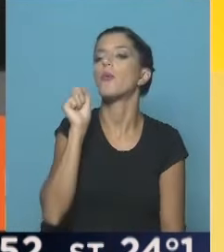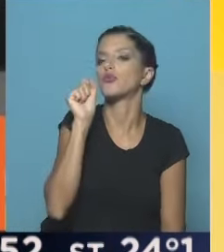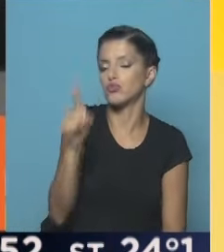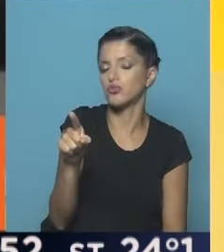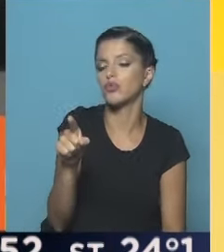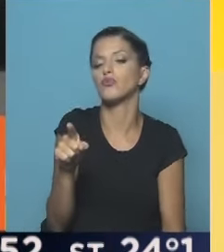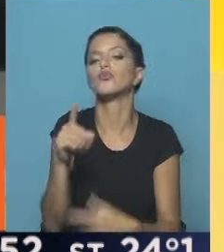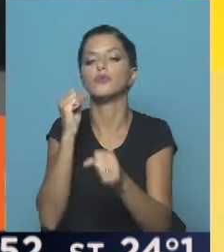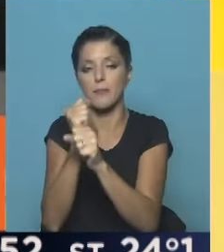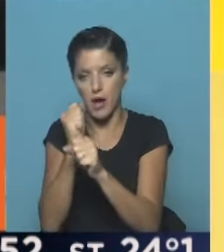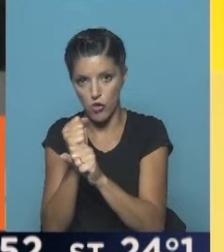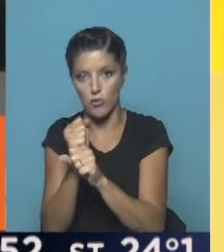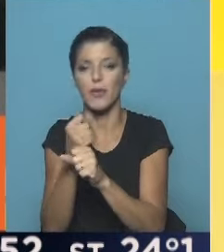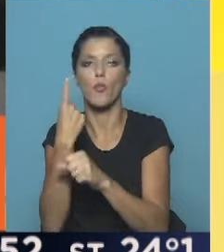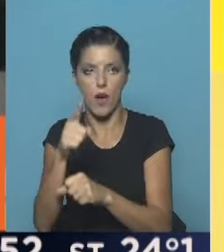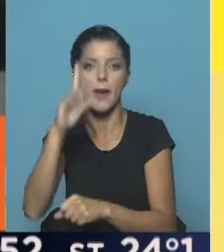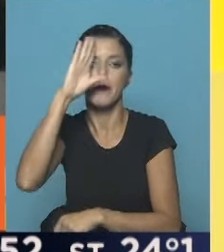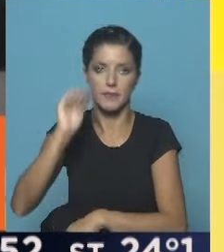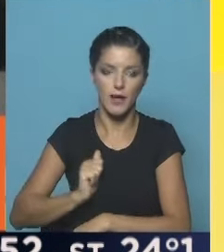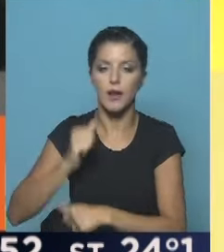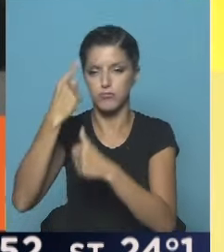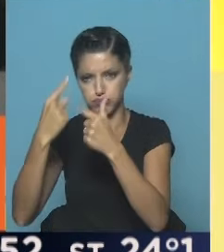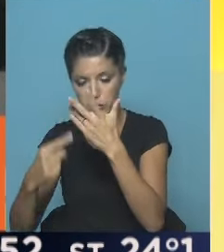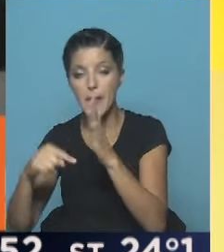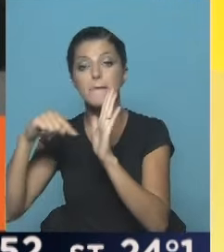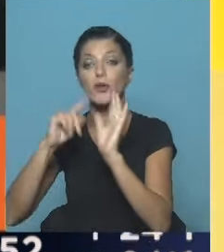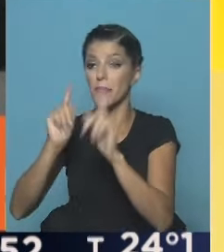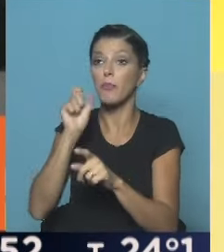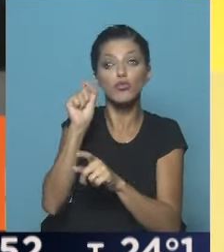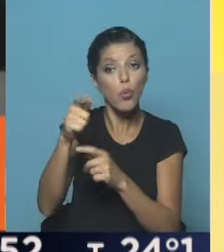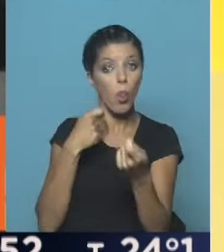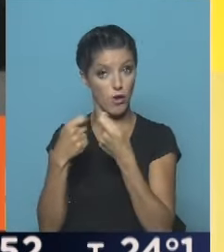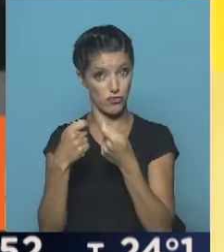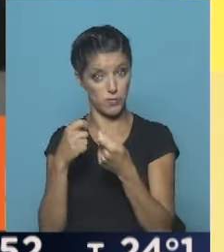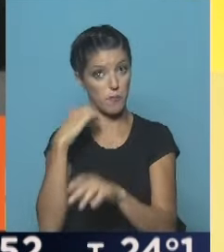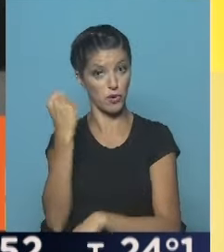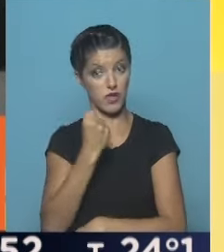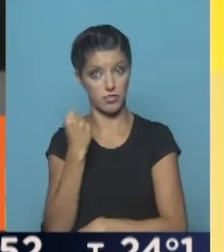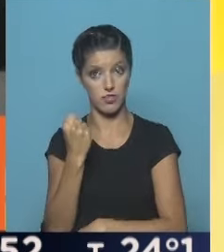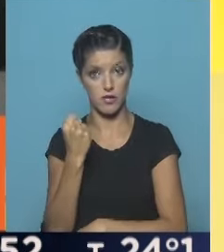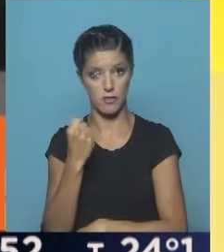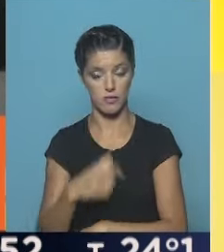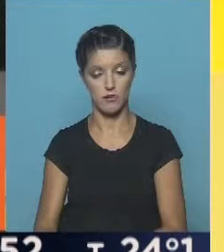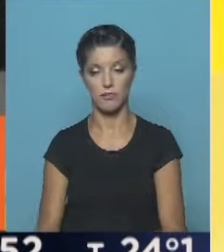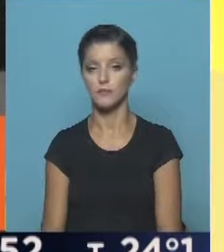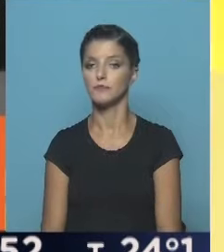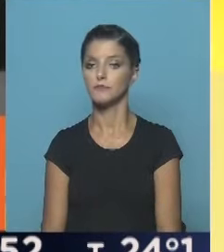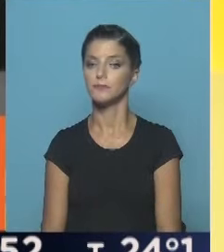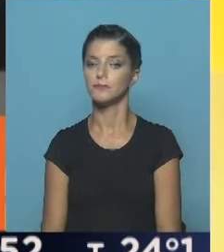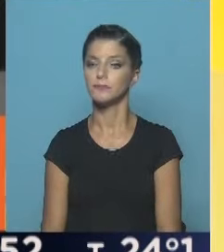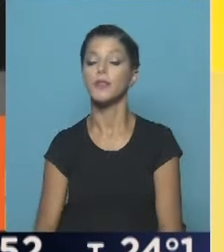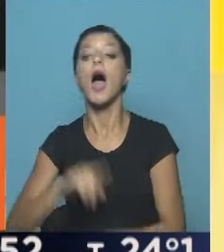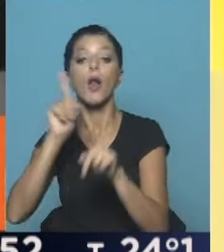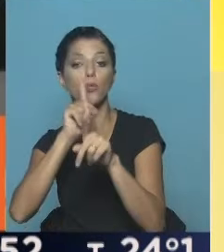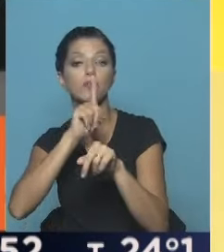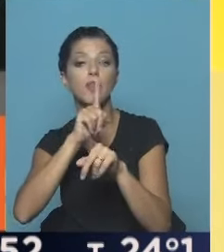de la gestión como tal política, sino también por los negocios que hacen. Y las Fuerzas Armadas venezolanas, algunos están